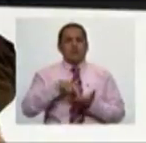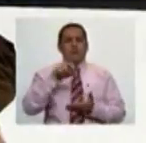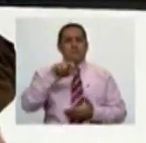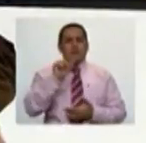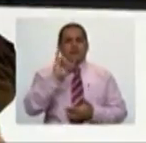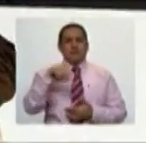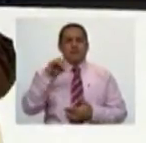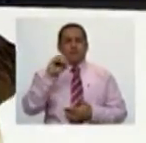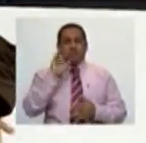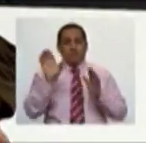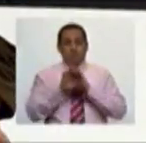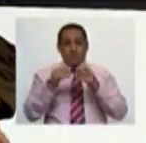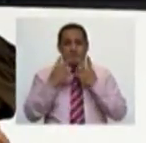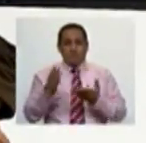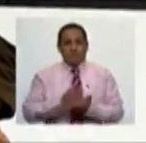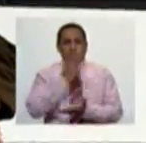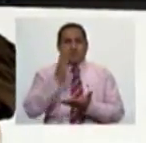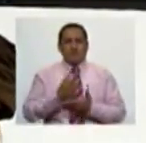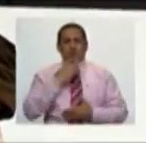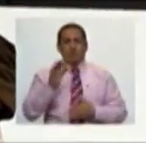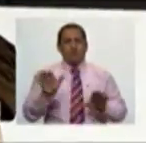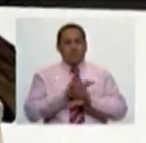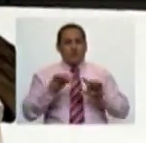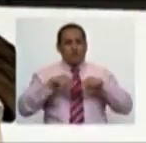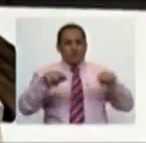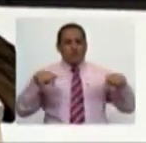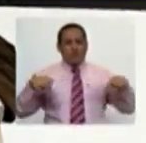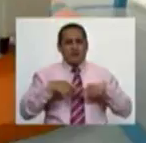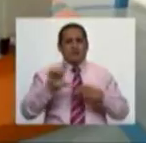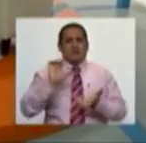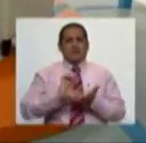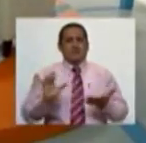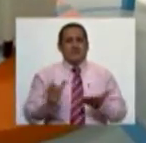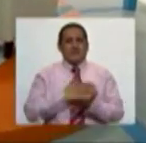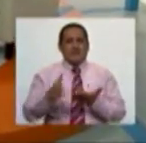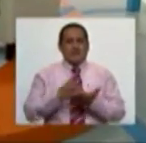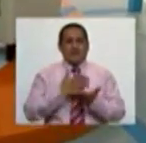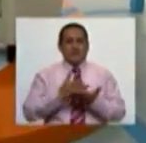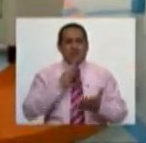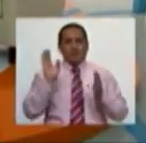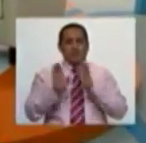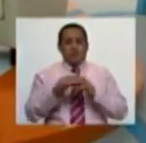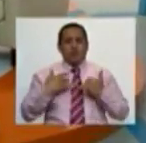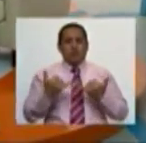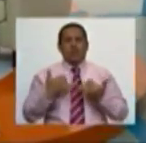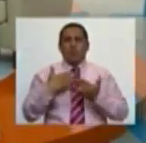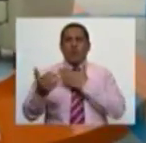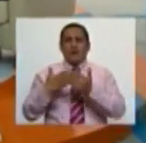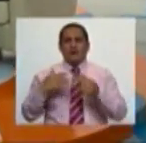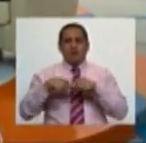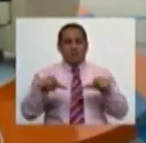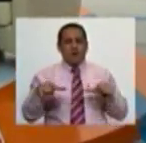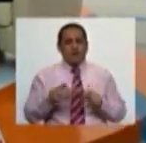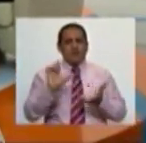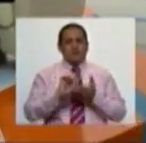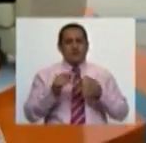notaría Paíno con este caso. O sea, ningún espacio de la ciudad hoy en día